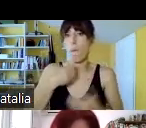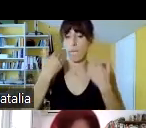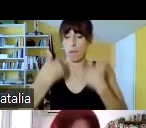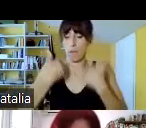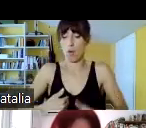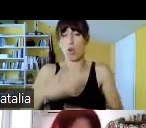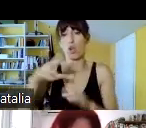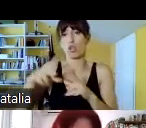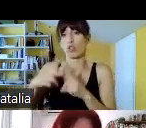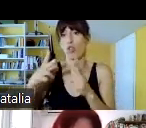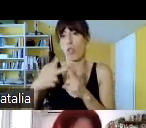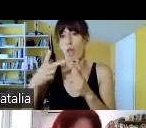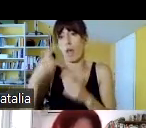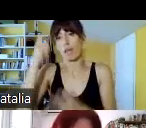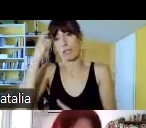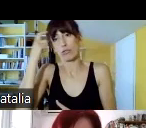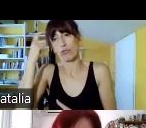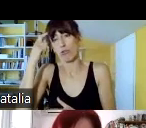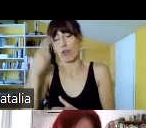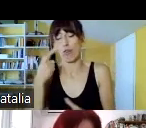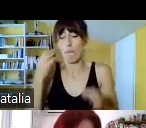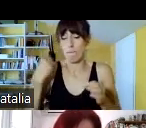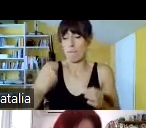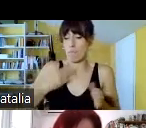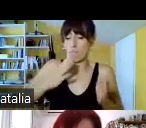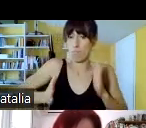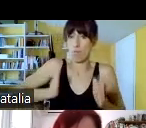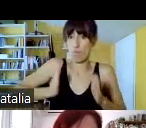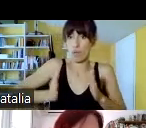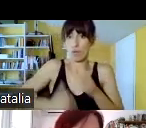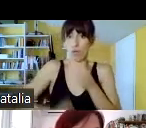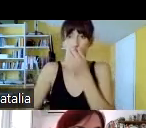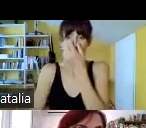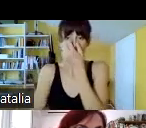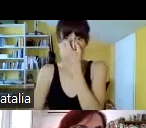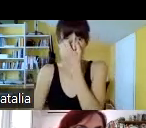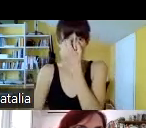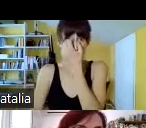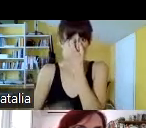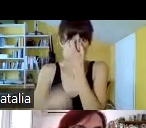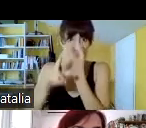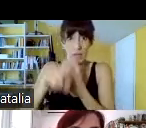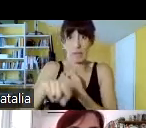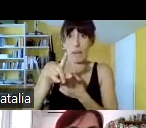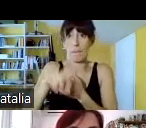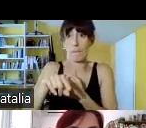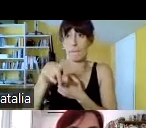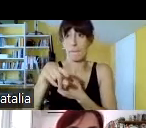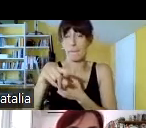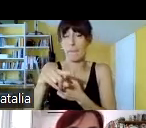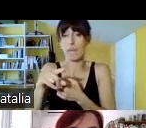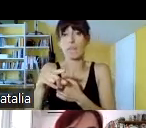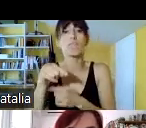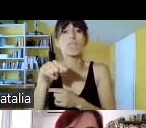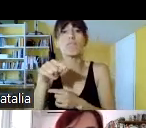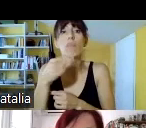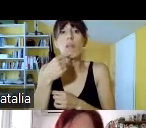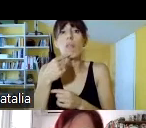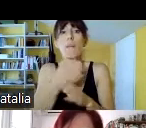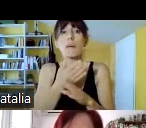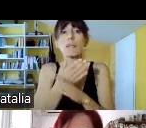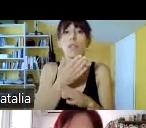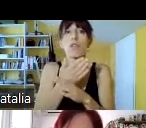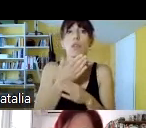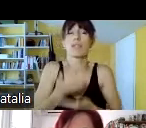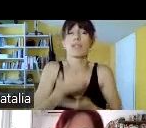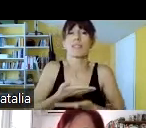social en el momento, ¿no? Y también tiene que ver con que, lo que pongo aquí, ¿no? Peticiones de ayuda individuales de una